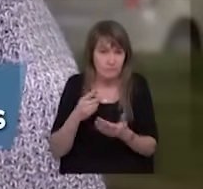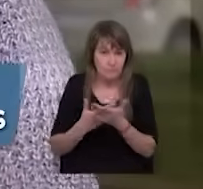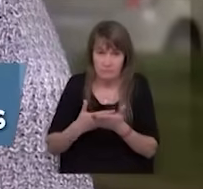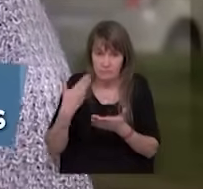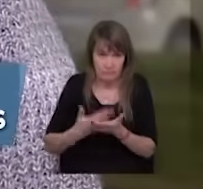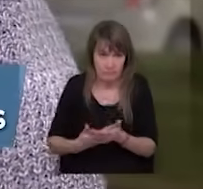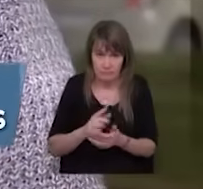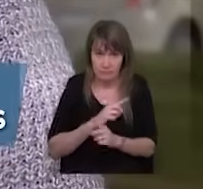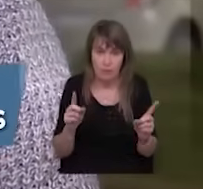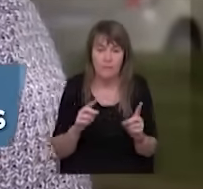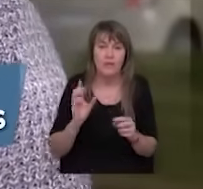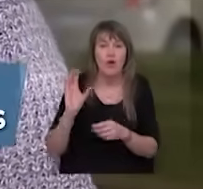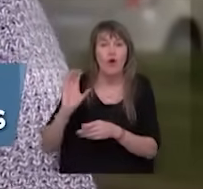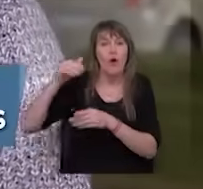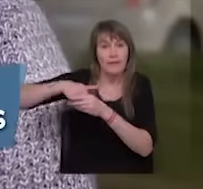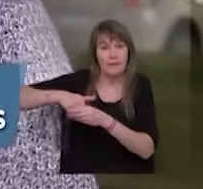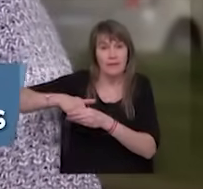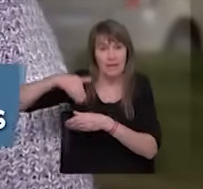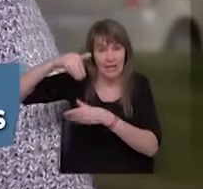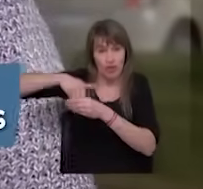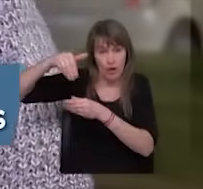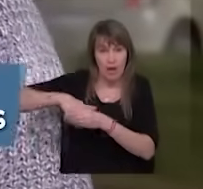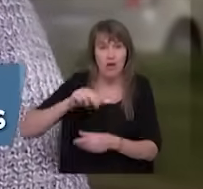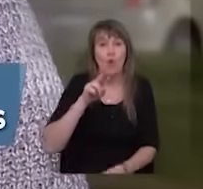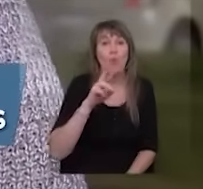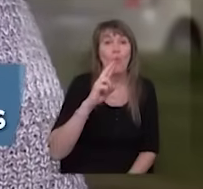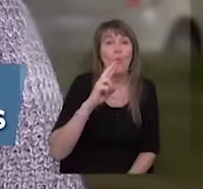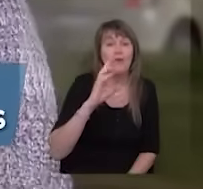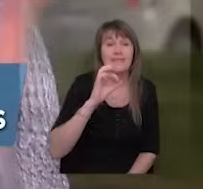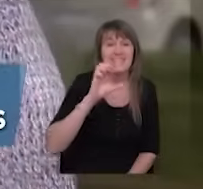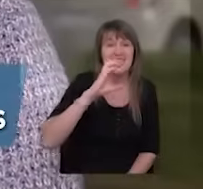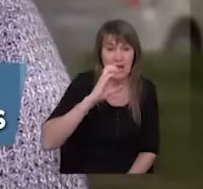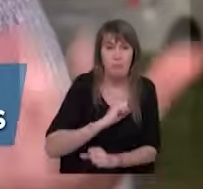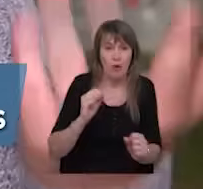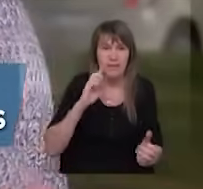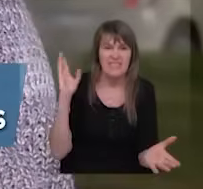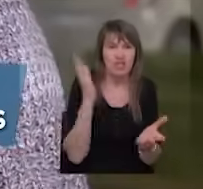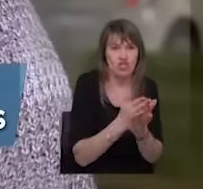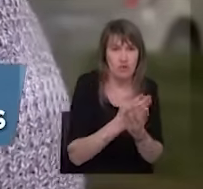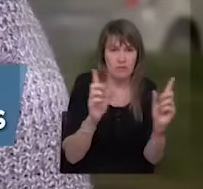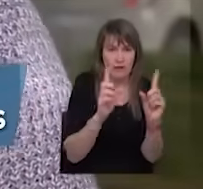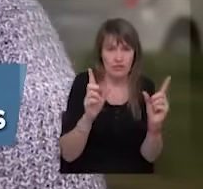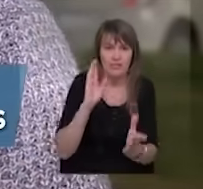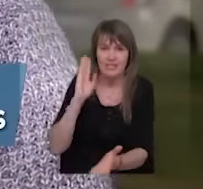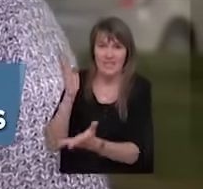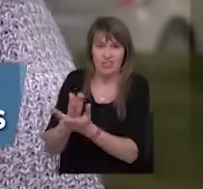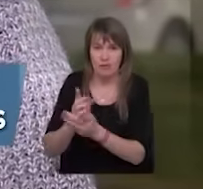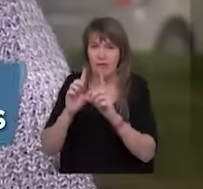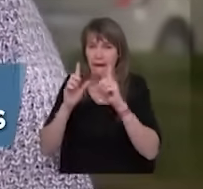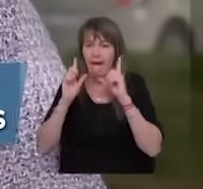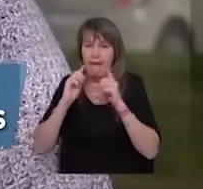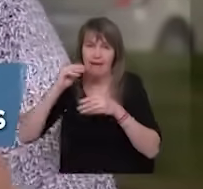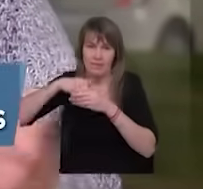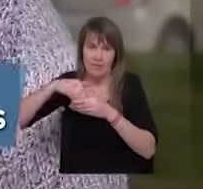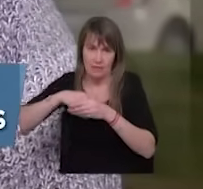eh la corte electoral y la ursec puede sancionar tanto a los canales de televisión como a los partidos políticos o a los candidatos Y eso creo que también es importante porque se